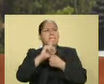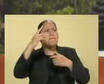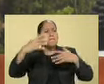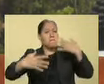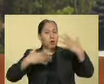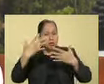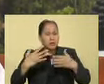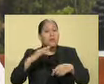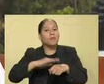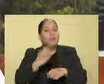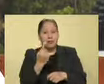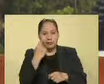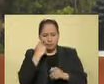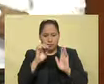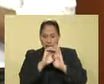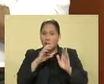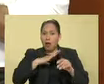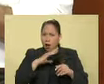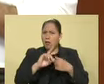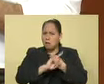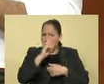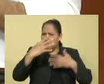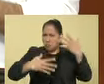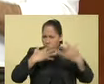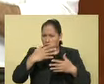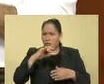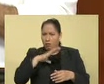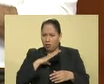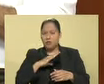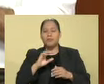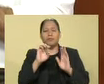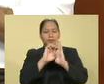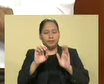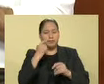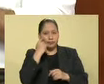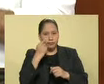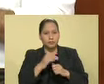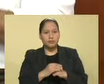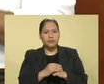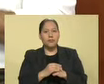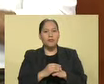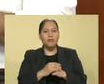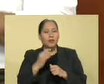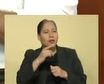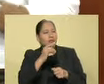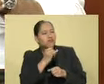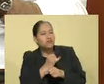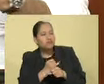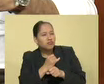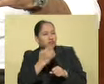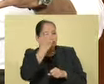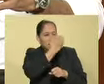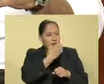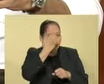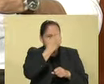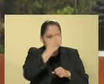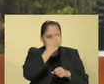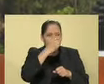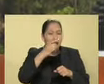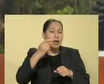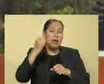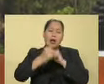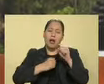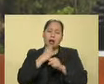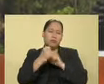Y fíjate cómo hay violencia en ese momento. Un análisis que mostró a la humanidad esto hace